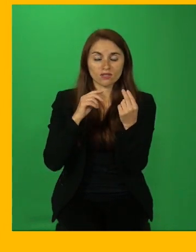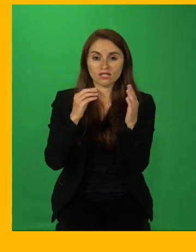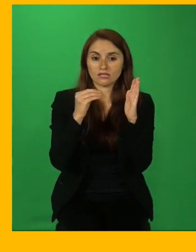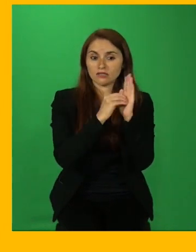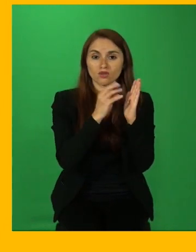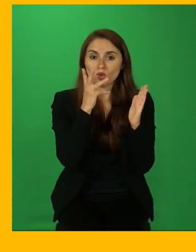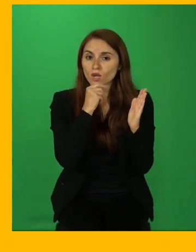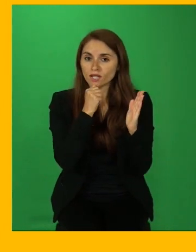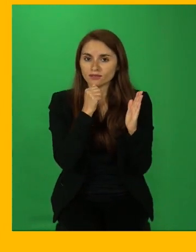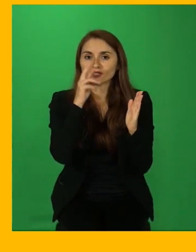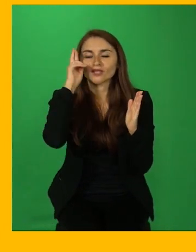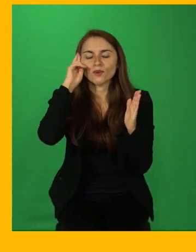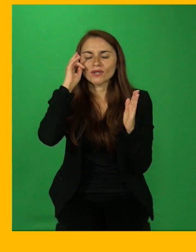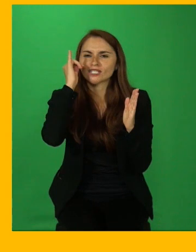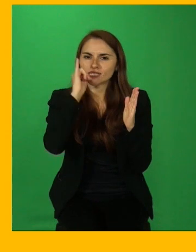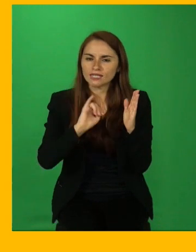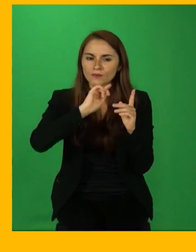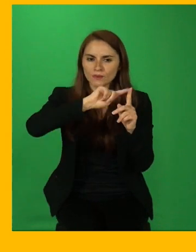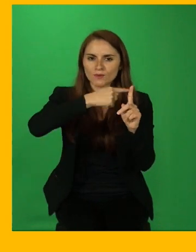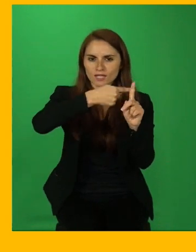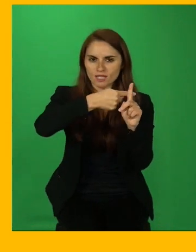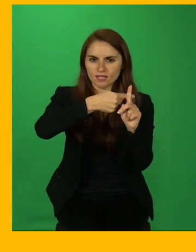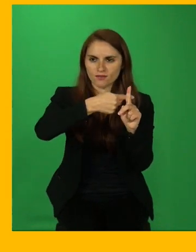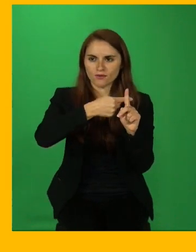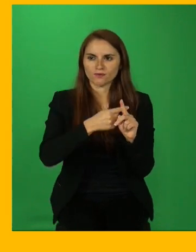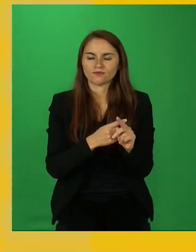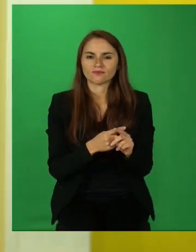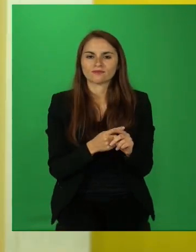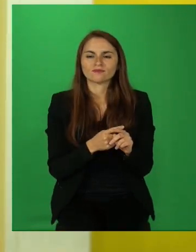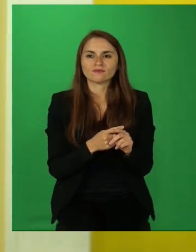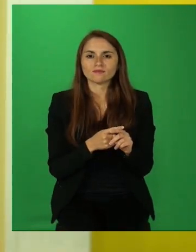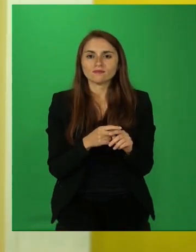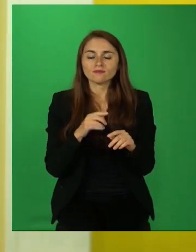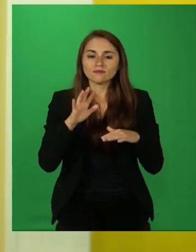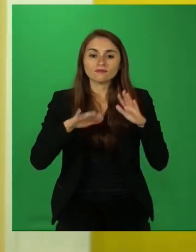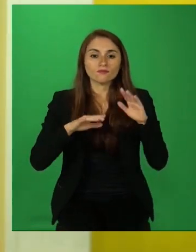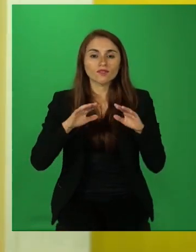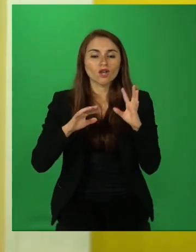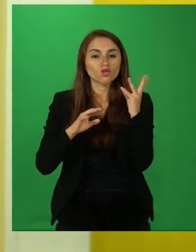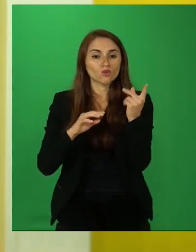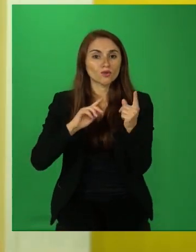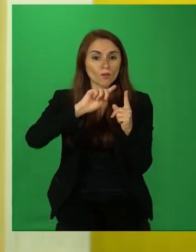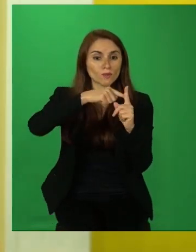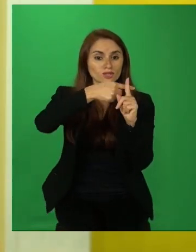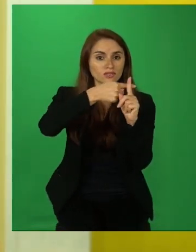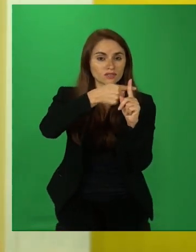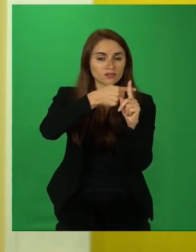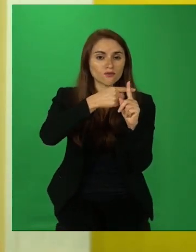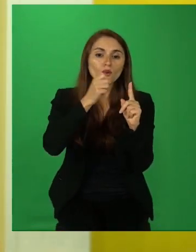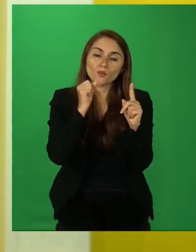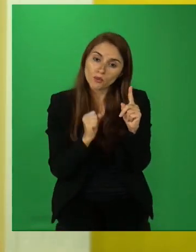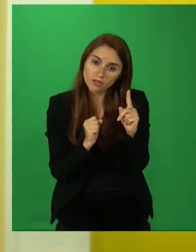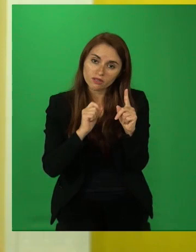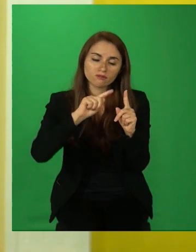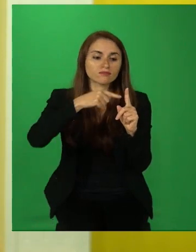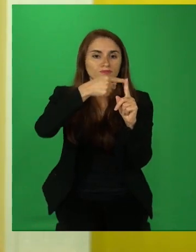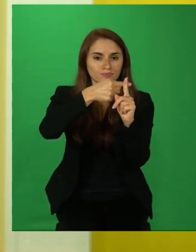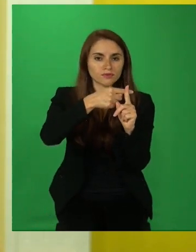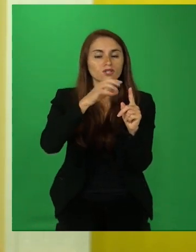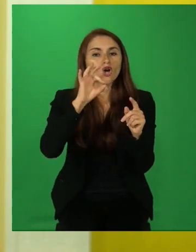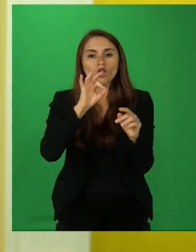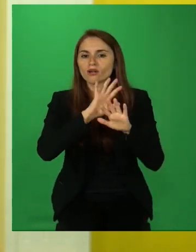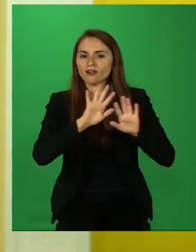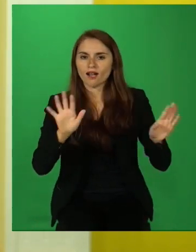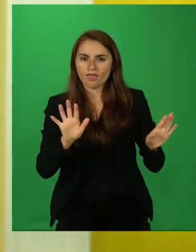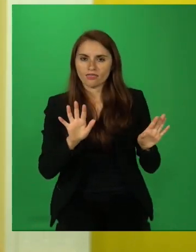positivo recuerda que los números positivos pueden o no llevar el signo el único número que está obligado a llevar